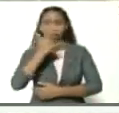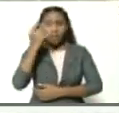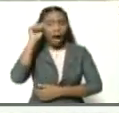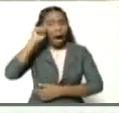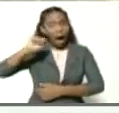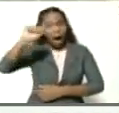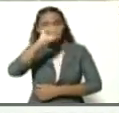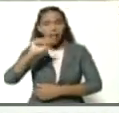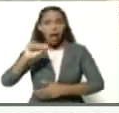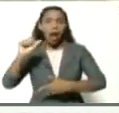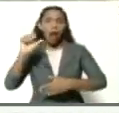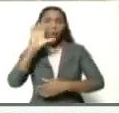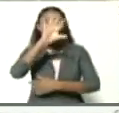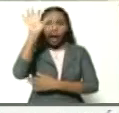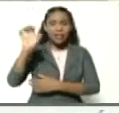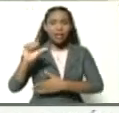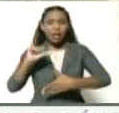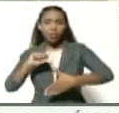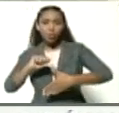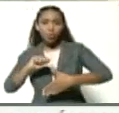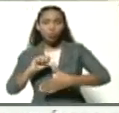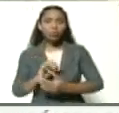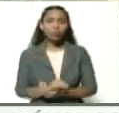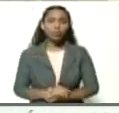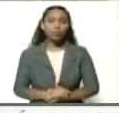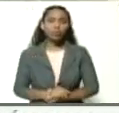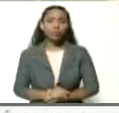sur. A los países del sur.